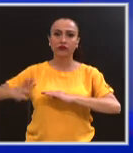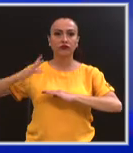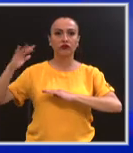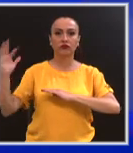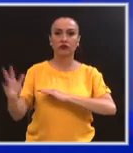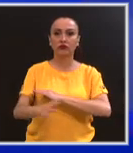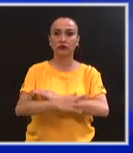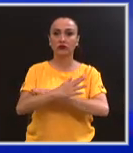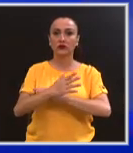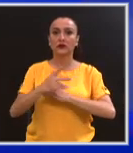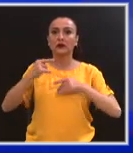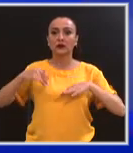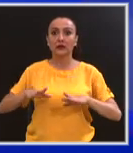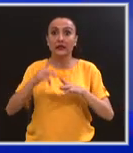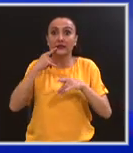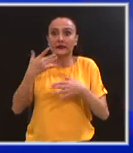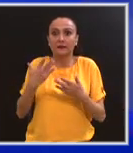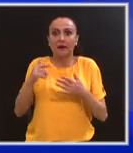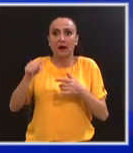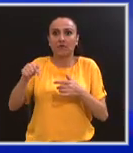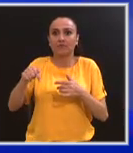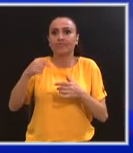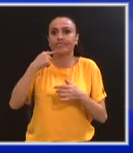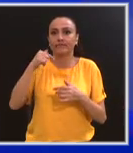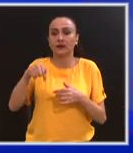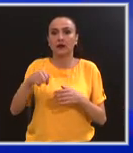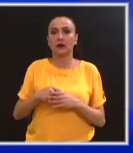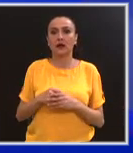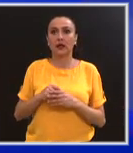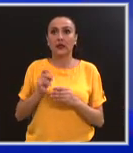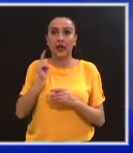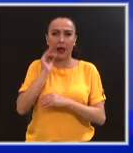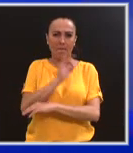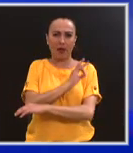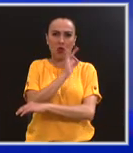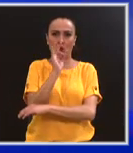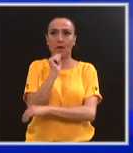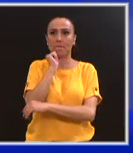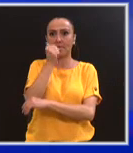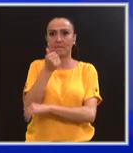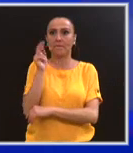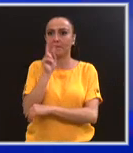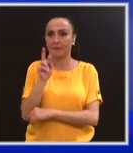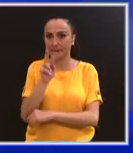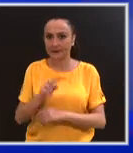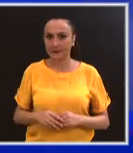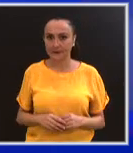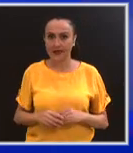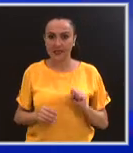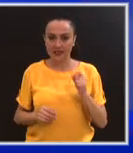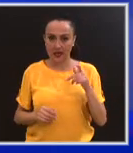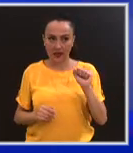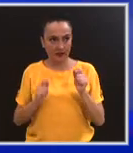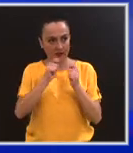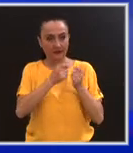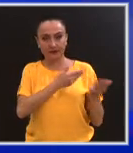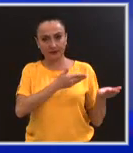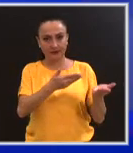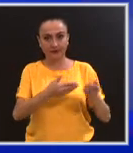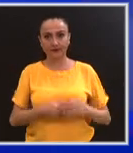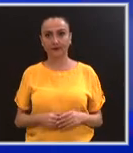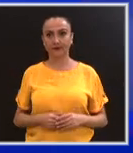alta Perdón que se espera a partir de la madrugada de mañana viernes cheila con los